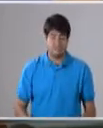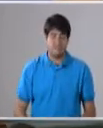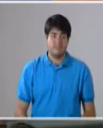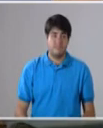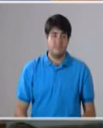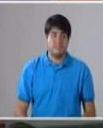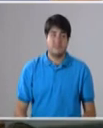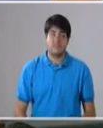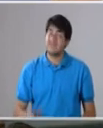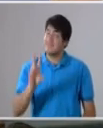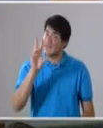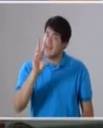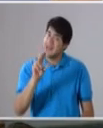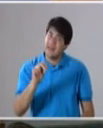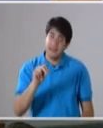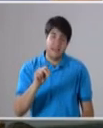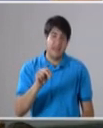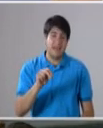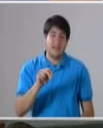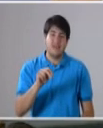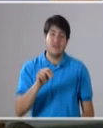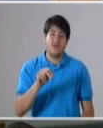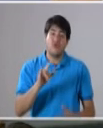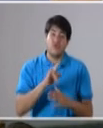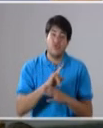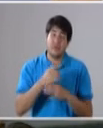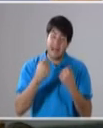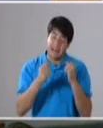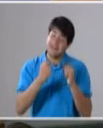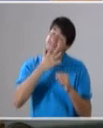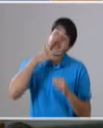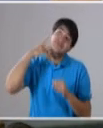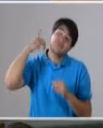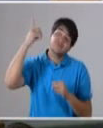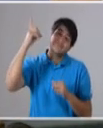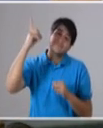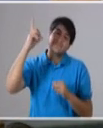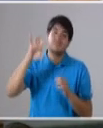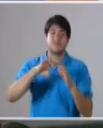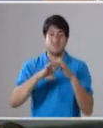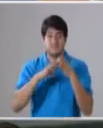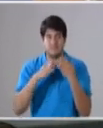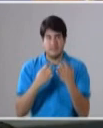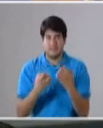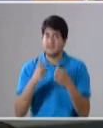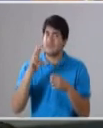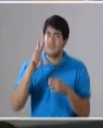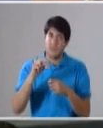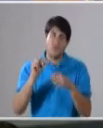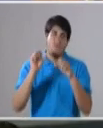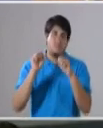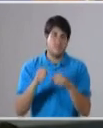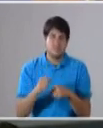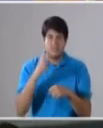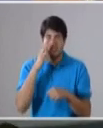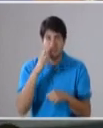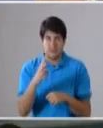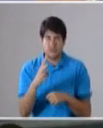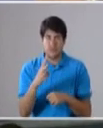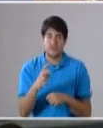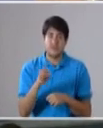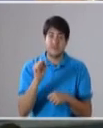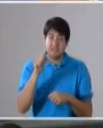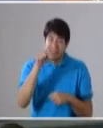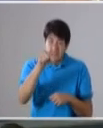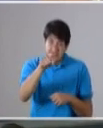Y que no necesariamente el autor fue Dios. Entonces, no, y ni siquiera podemos ver si